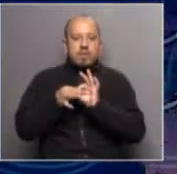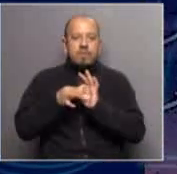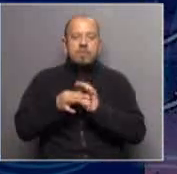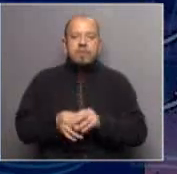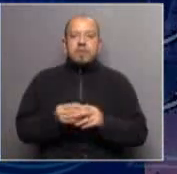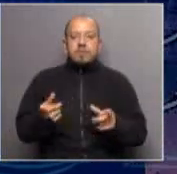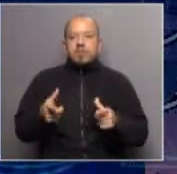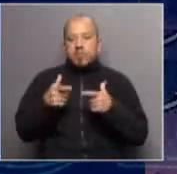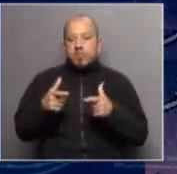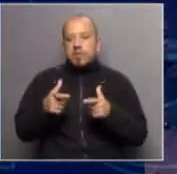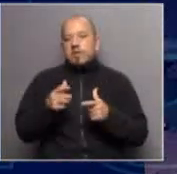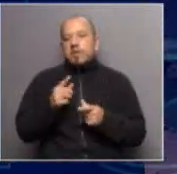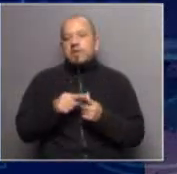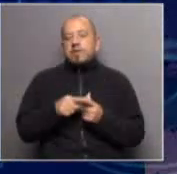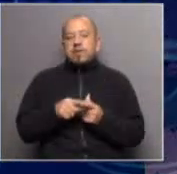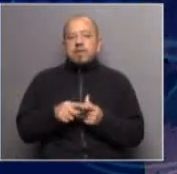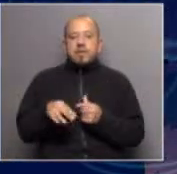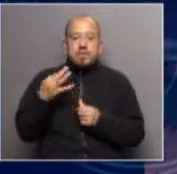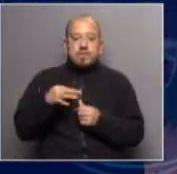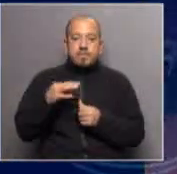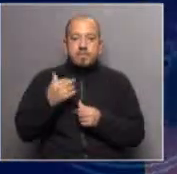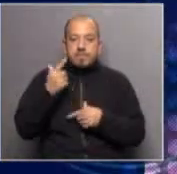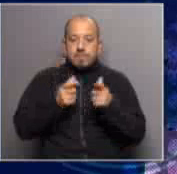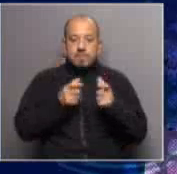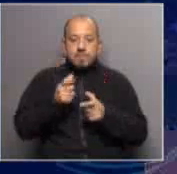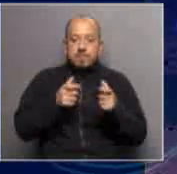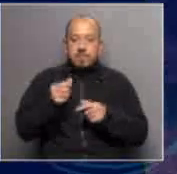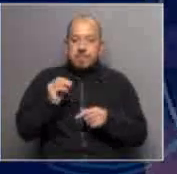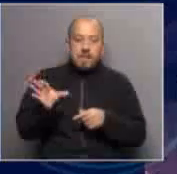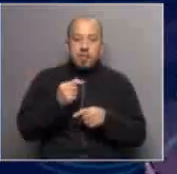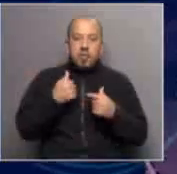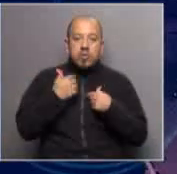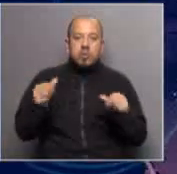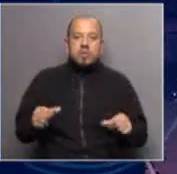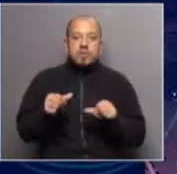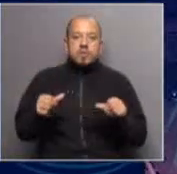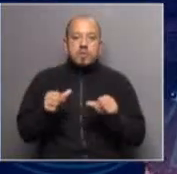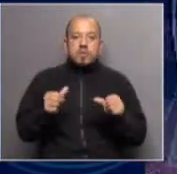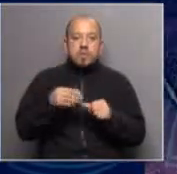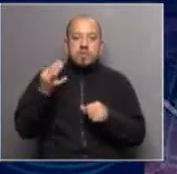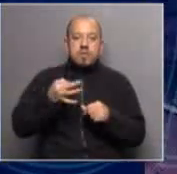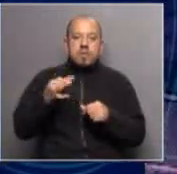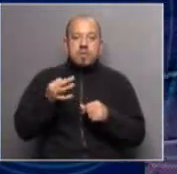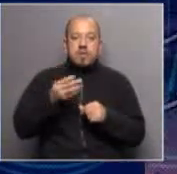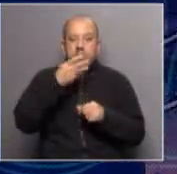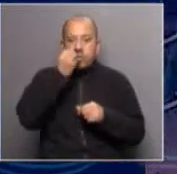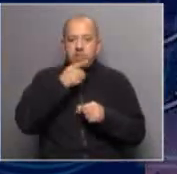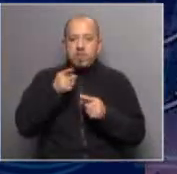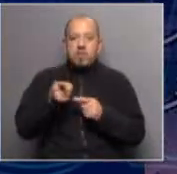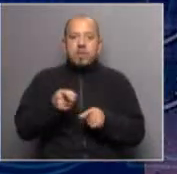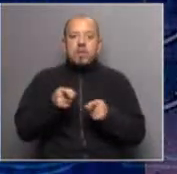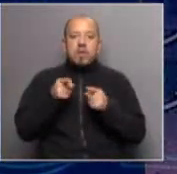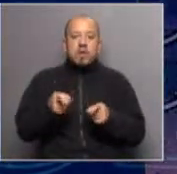por suerte. La verdad que la gente nos sigue en todas las cosas que hacemos y la verdad que estuvo bueno. Y bueno, y a partir de